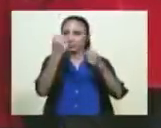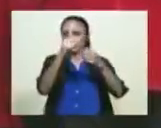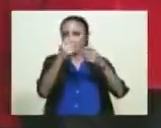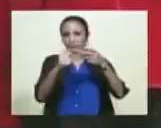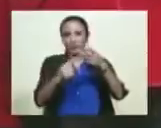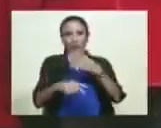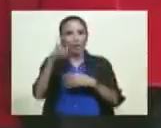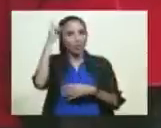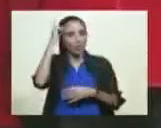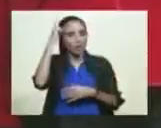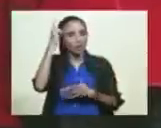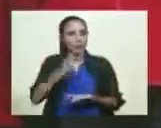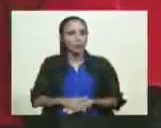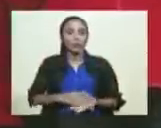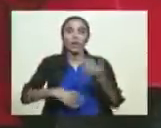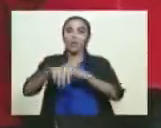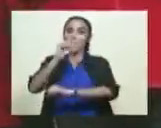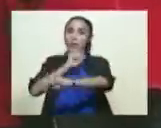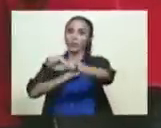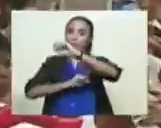Guaycamacuto.